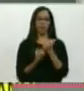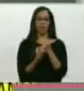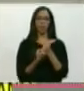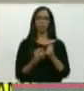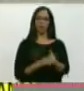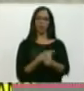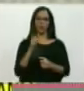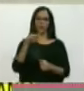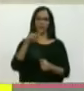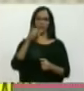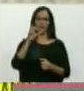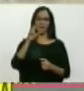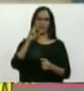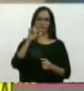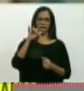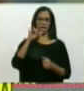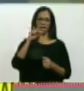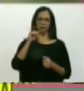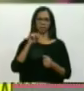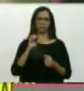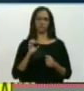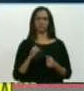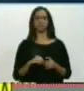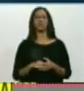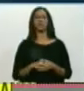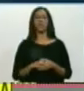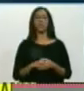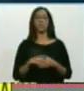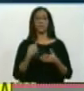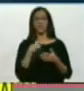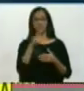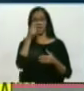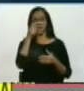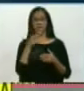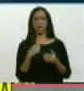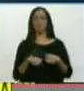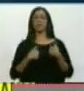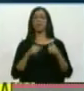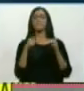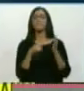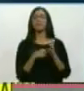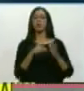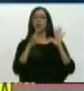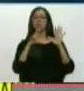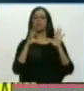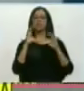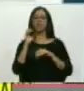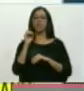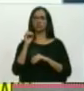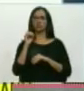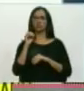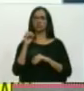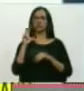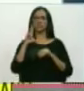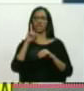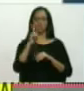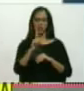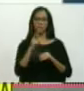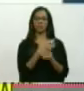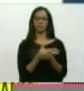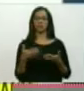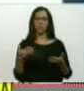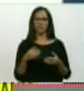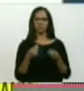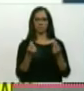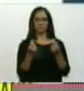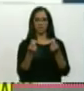hermanos Gerlain. Para la Fiscalía, Julio Gerlain habría aportado más de 1.831 millones de pesos para financiar las campañas de